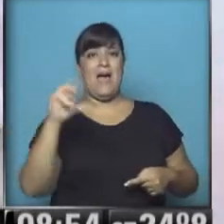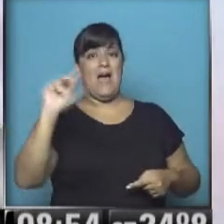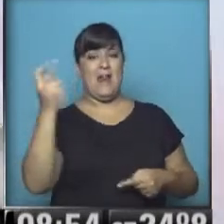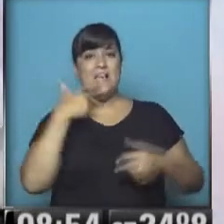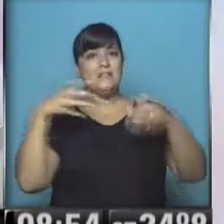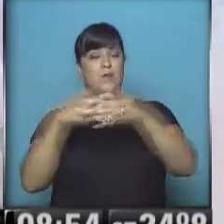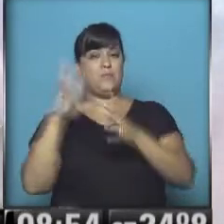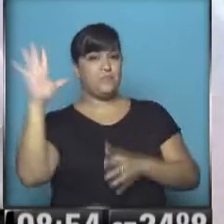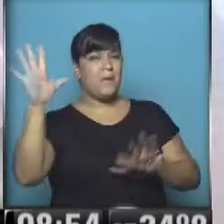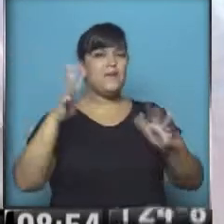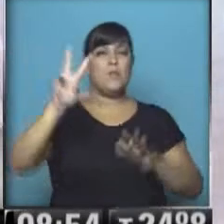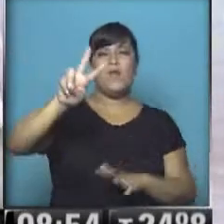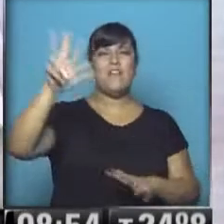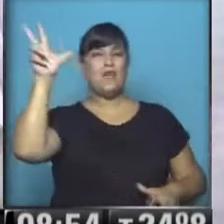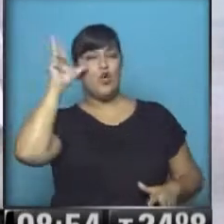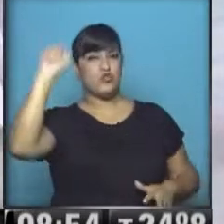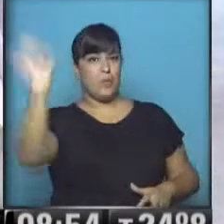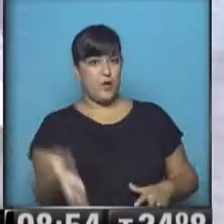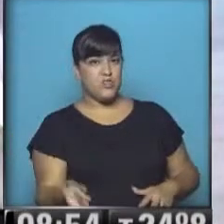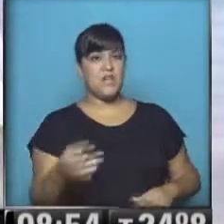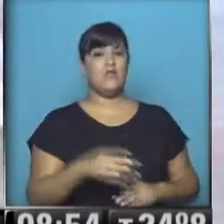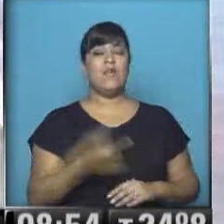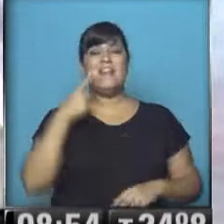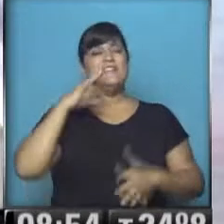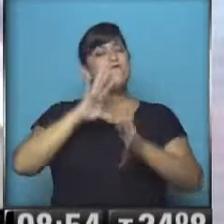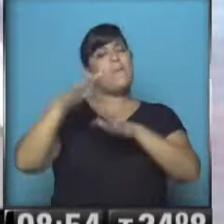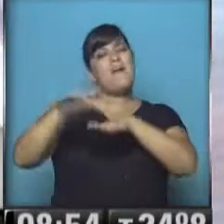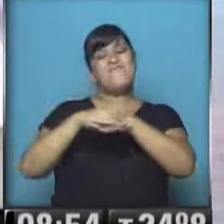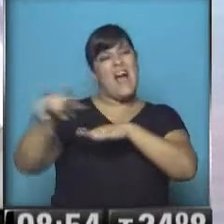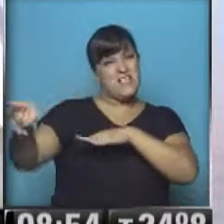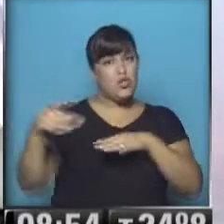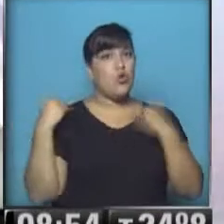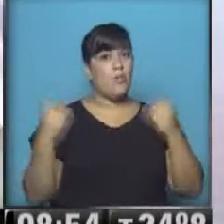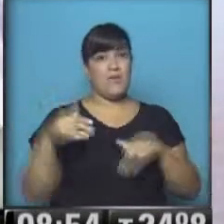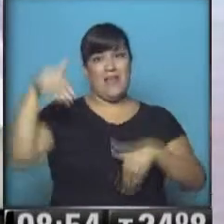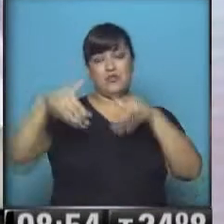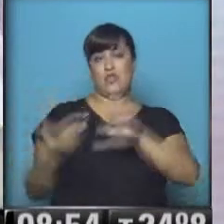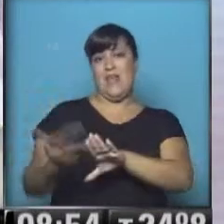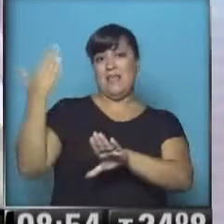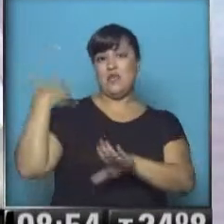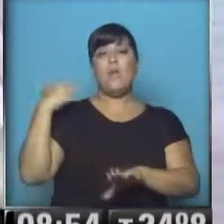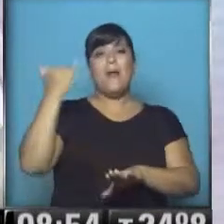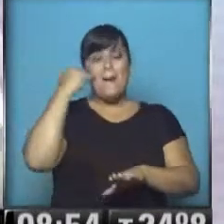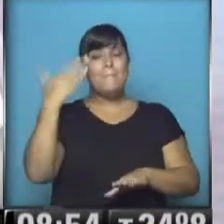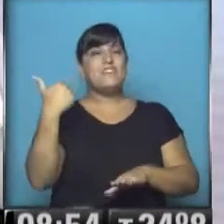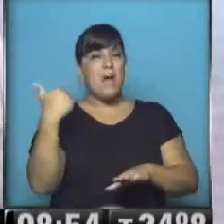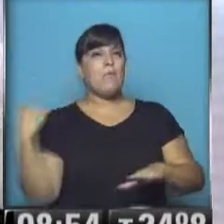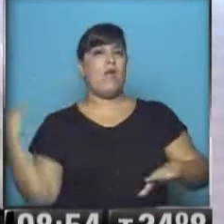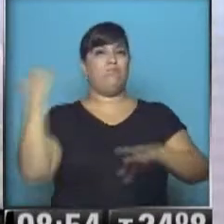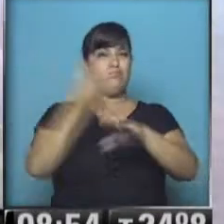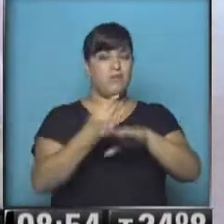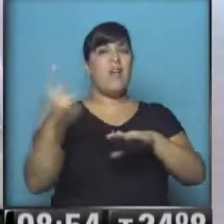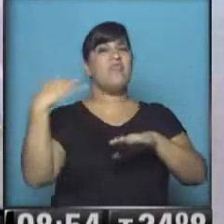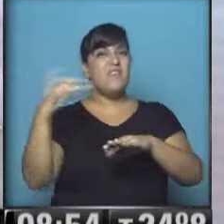alrededor del 28 por ciento es decir su piso porque efe acogemos los que en la elección anterior para poder ser gobierno tuvo que asociarse